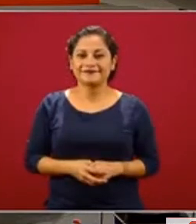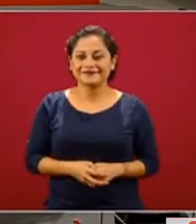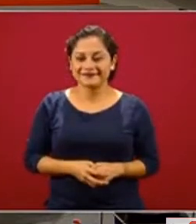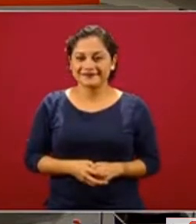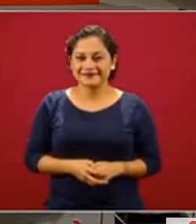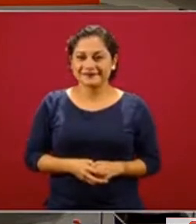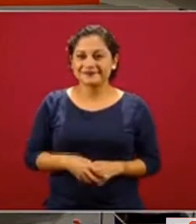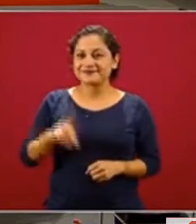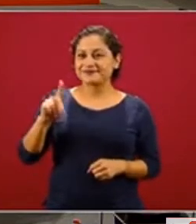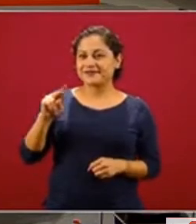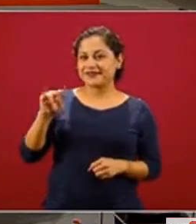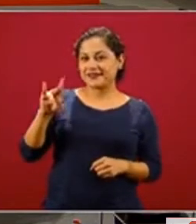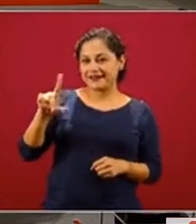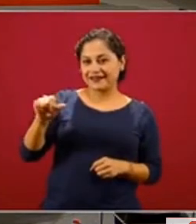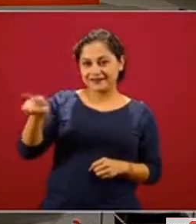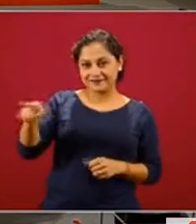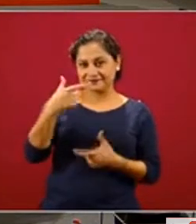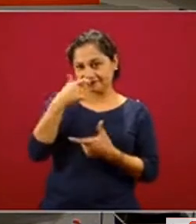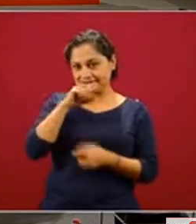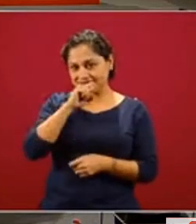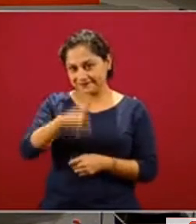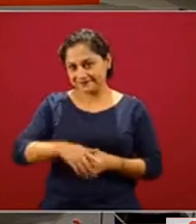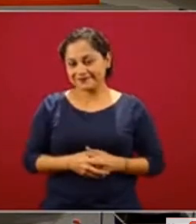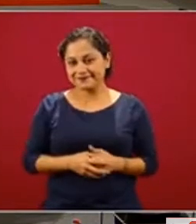Y Daniela, que está pendiente.